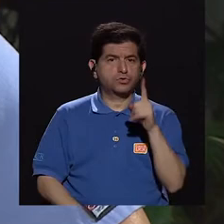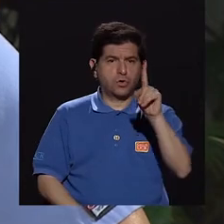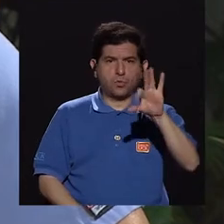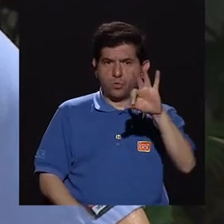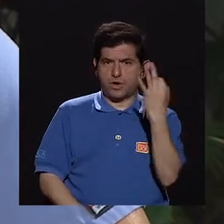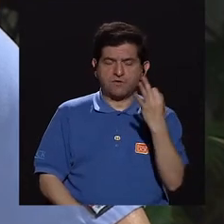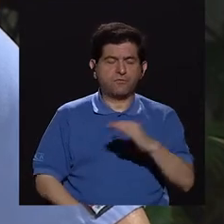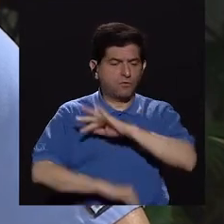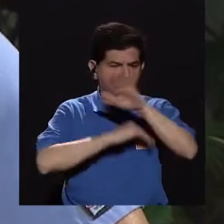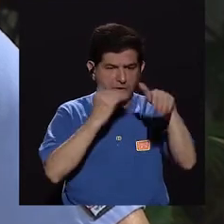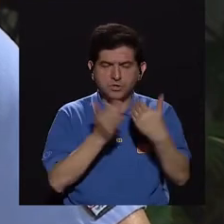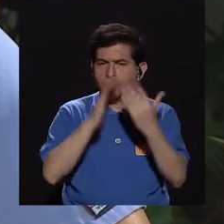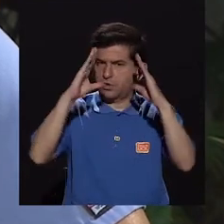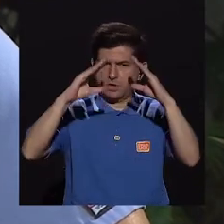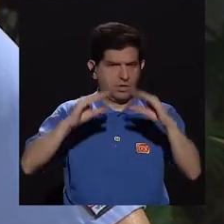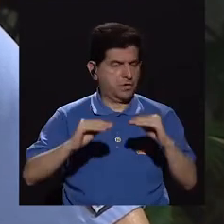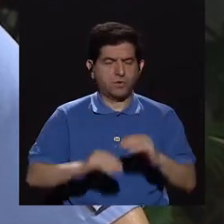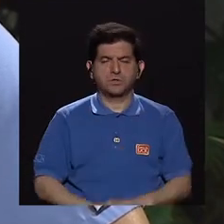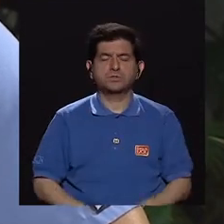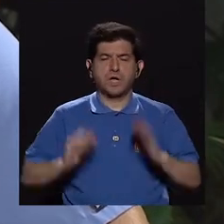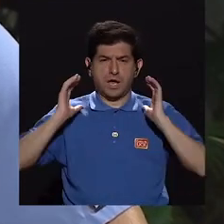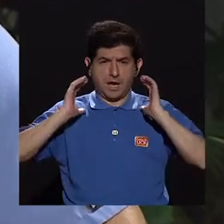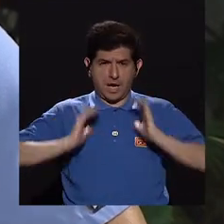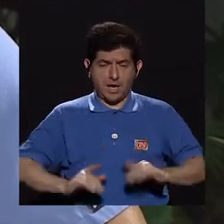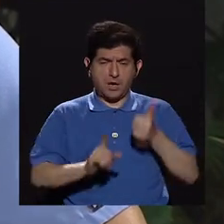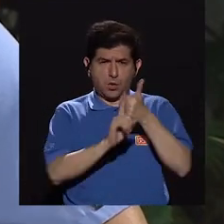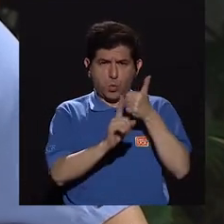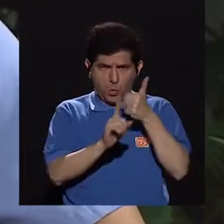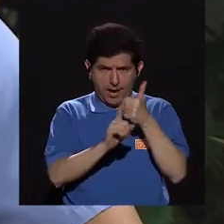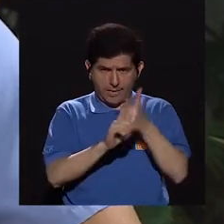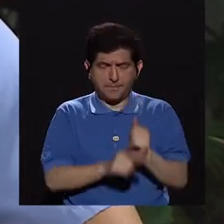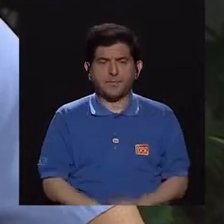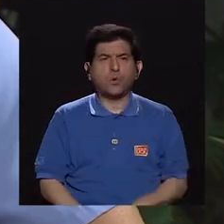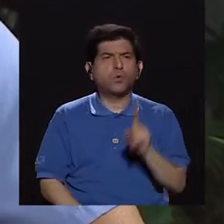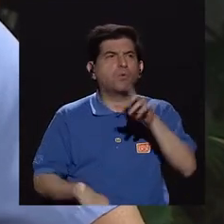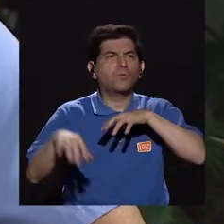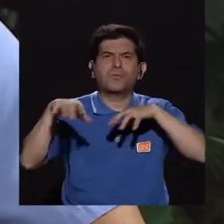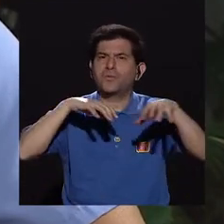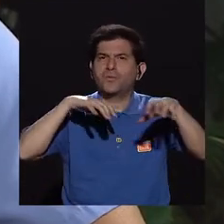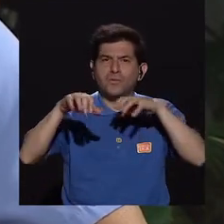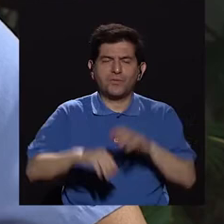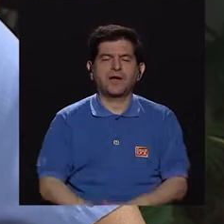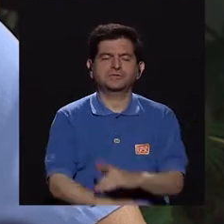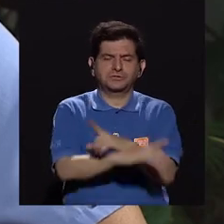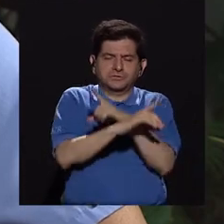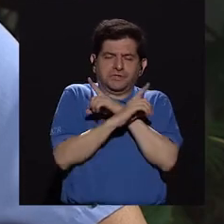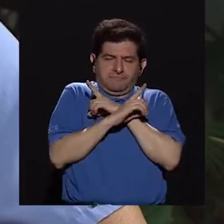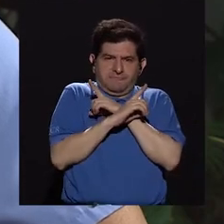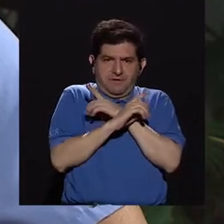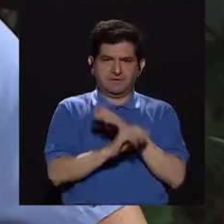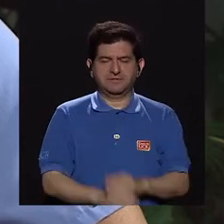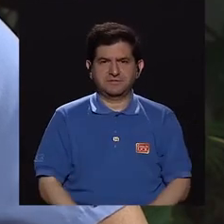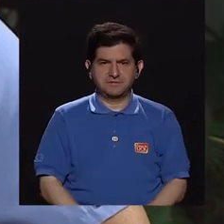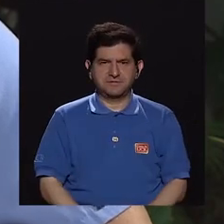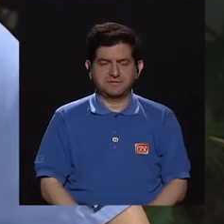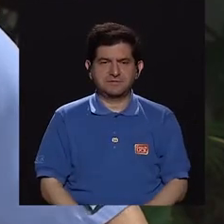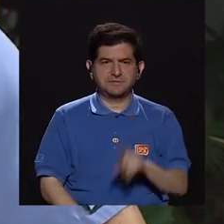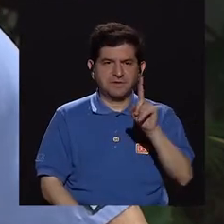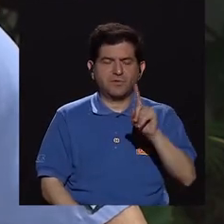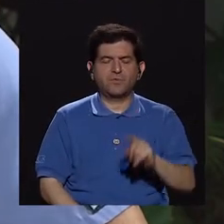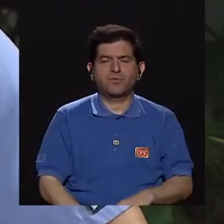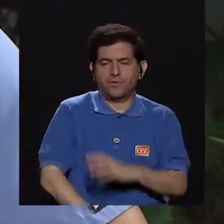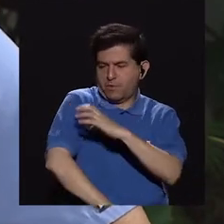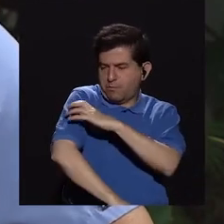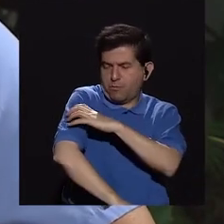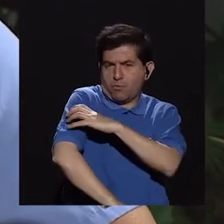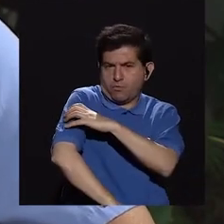una sola posición durante toda la noche. El cuerpo por sí mismo es una acción defensiva. Una fibra